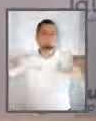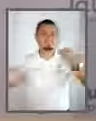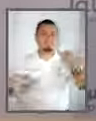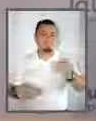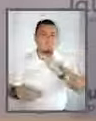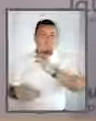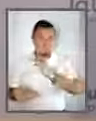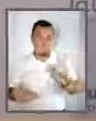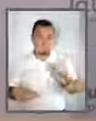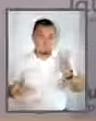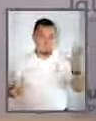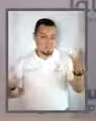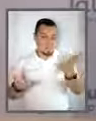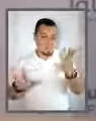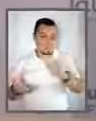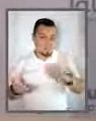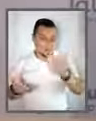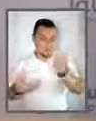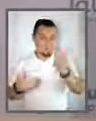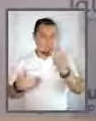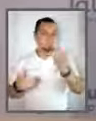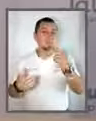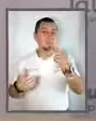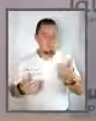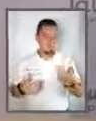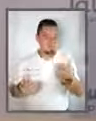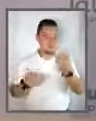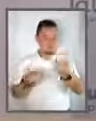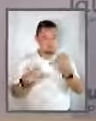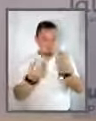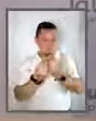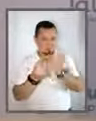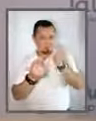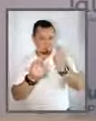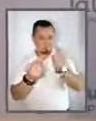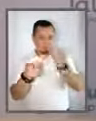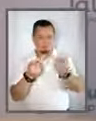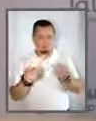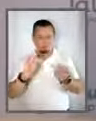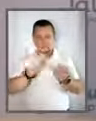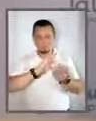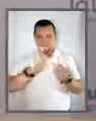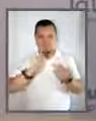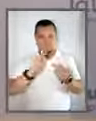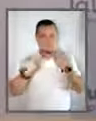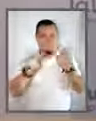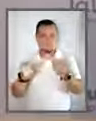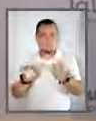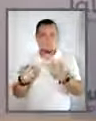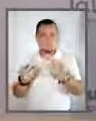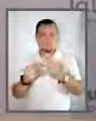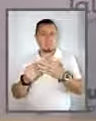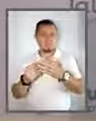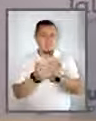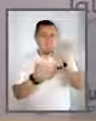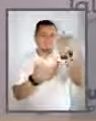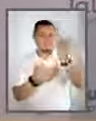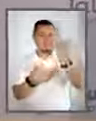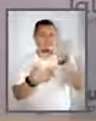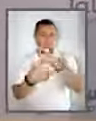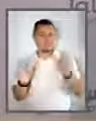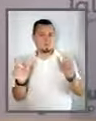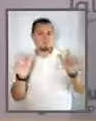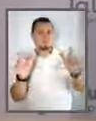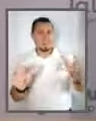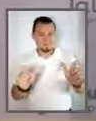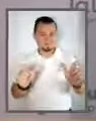Entonces, no diría yo que los filtros no sirven, creo que esa es una descalificación muy grave. Los filtros ayudan